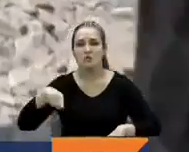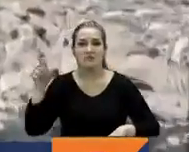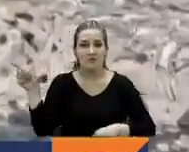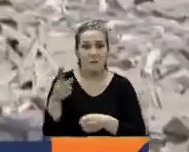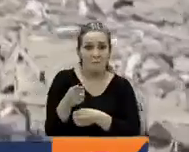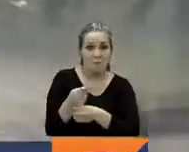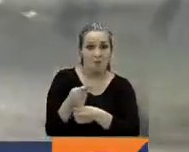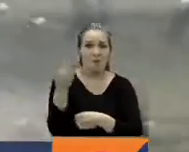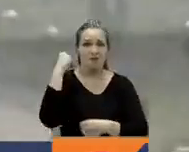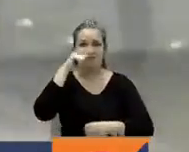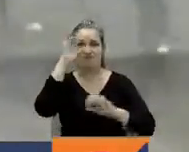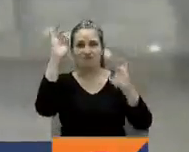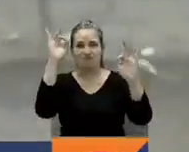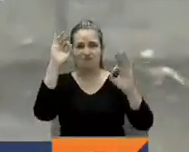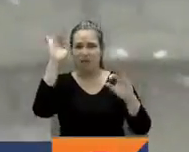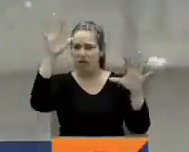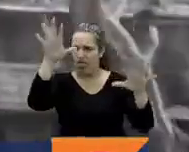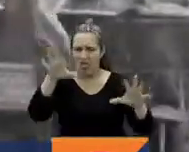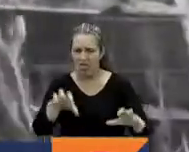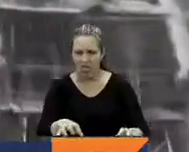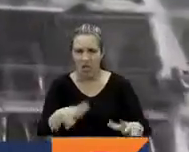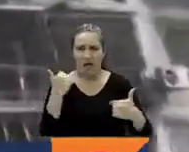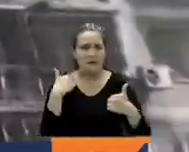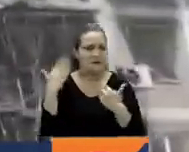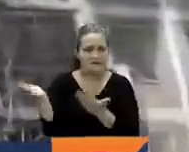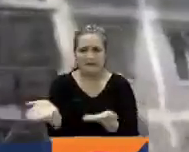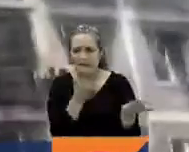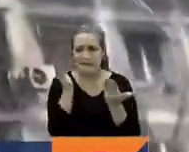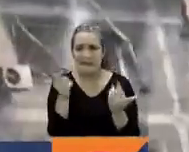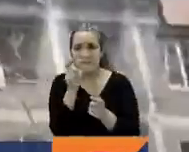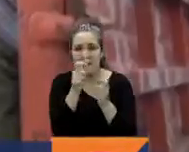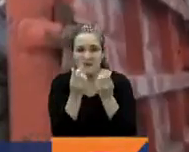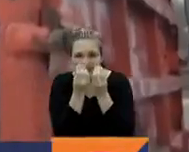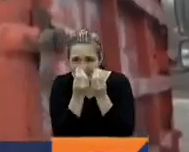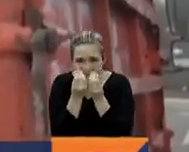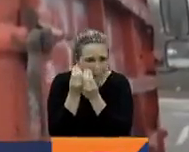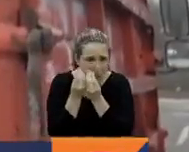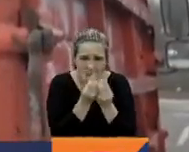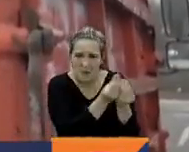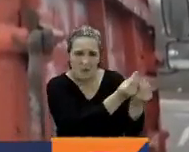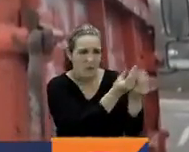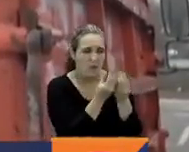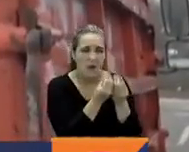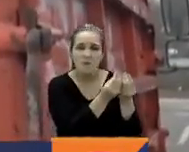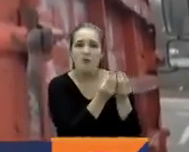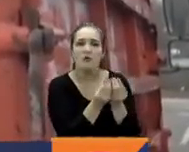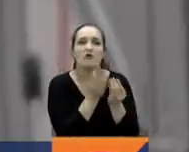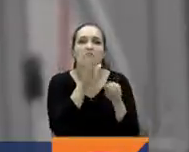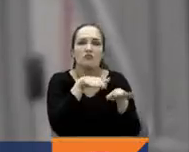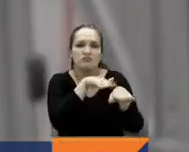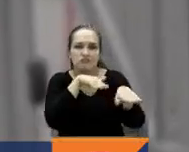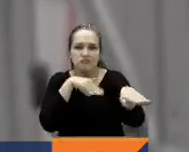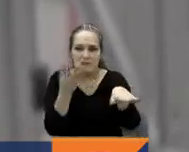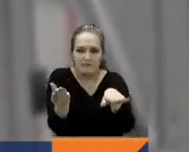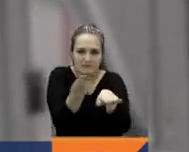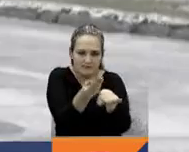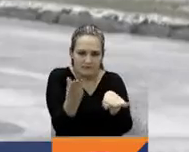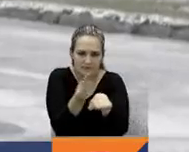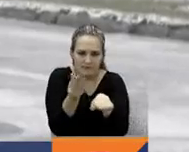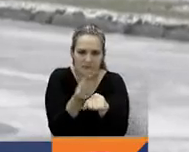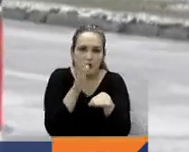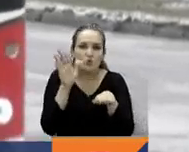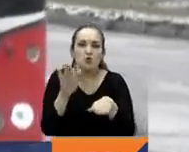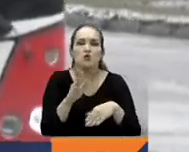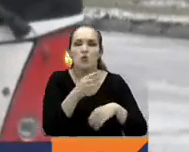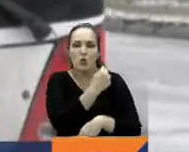Mariupol intenta de nuevo sin esperanza sacar a sus civiles atrapados en el fuego cruzado a través de un convoy del Comité Internacional de la Cruz Roja